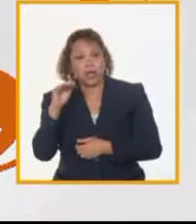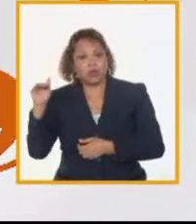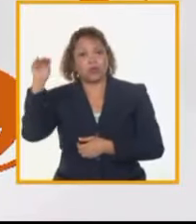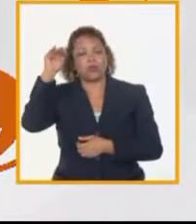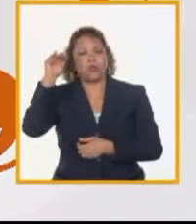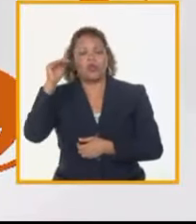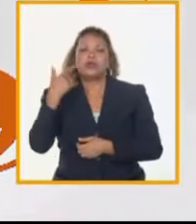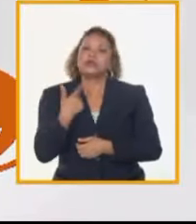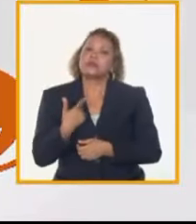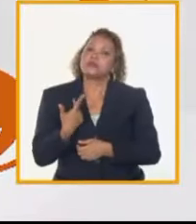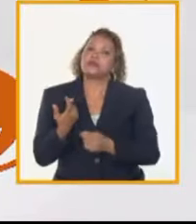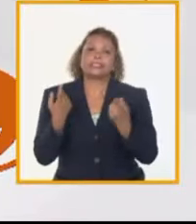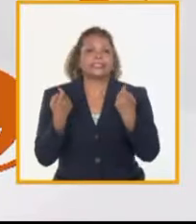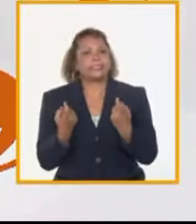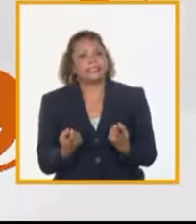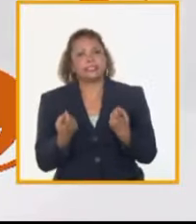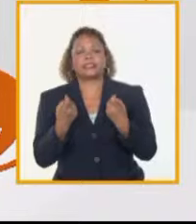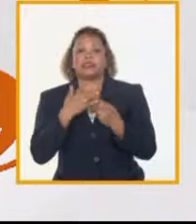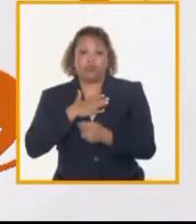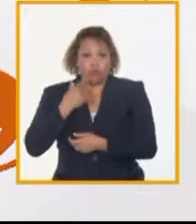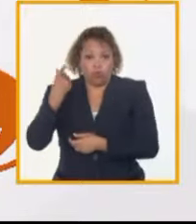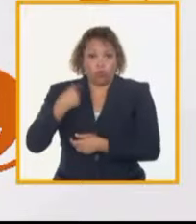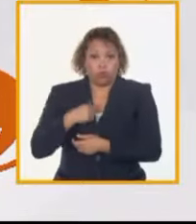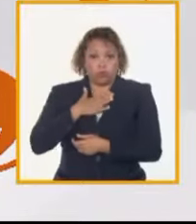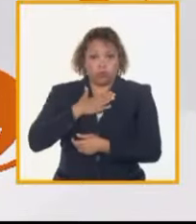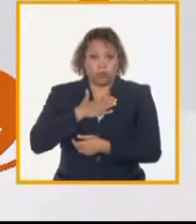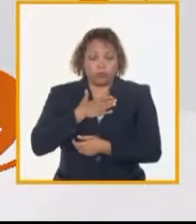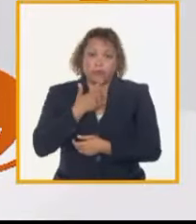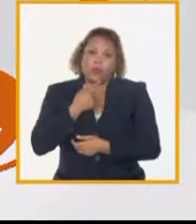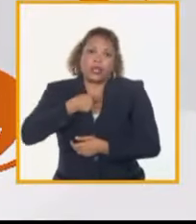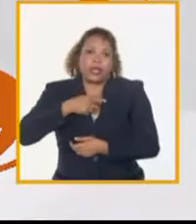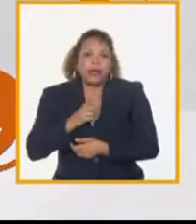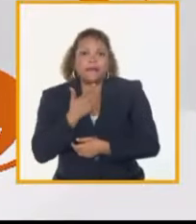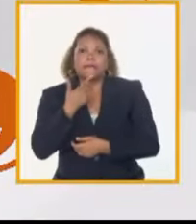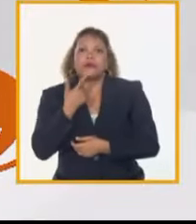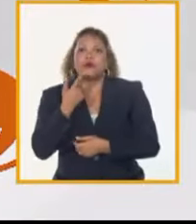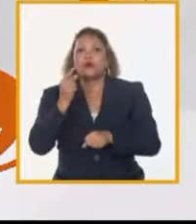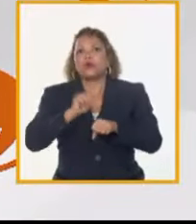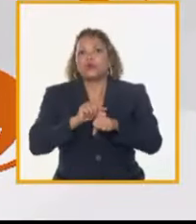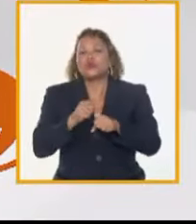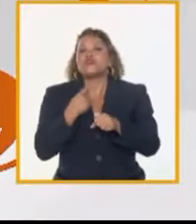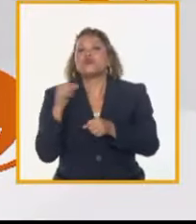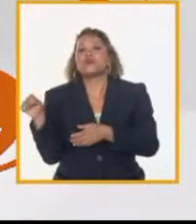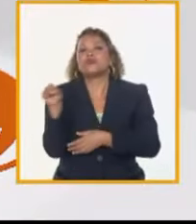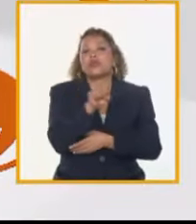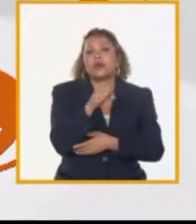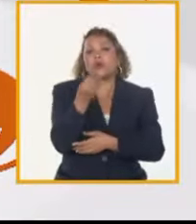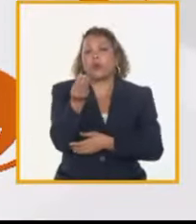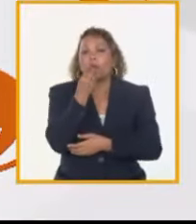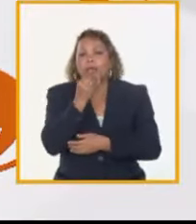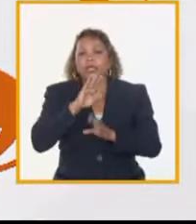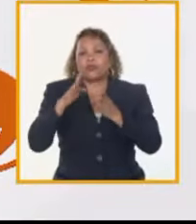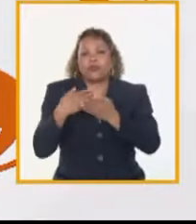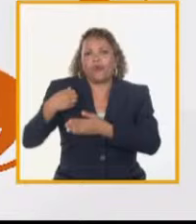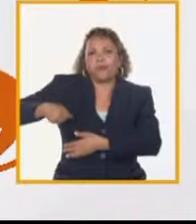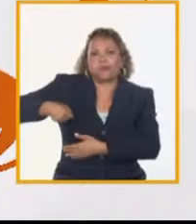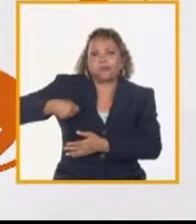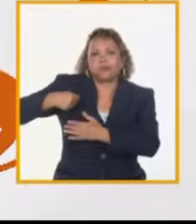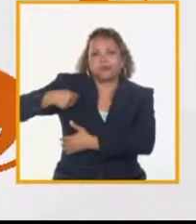entonces necesito yo, por lo menos, en un coche que llevo la comida, llevo todo, porque yo trabajo